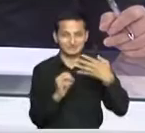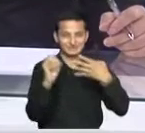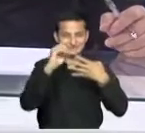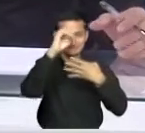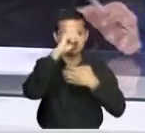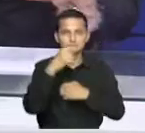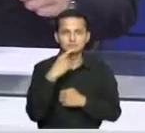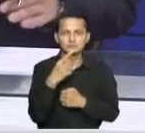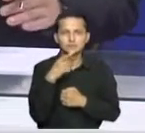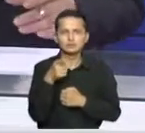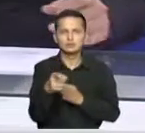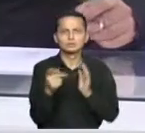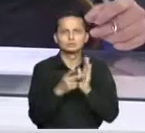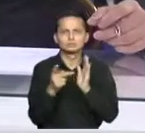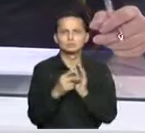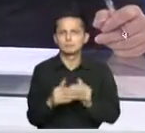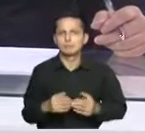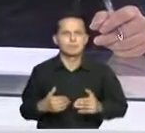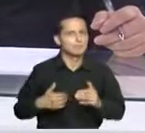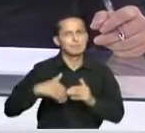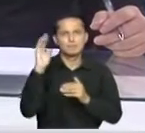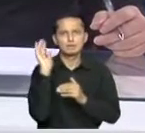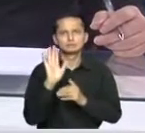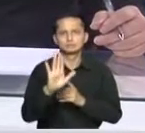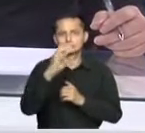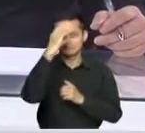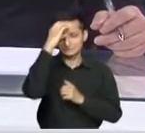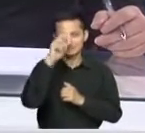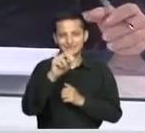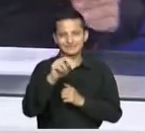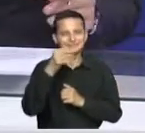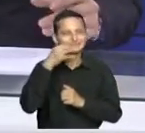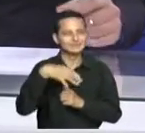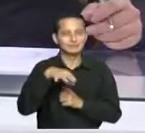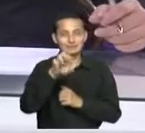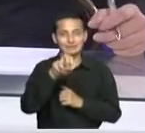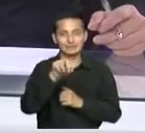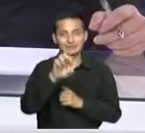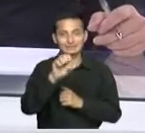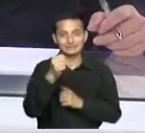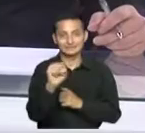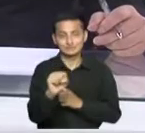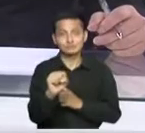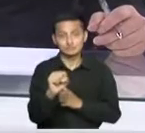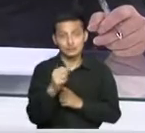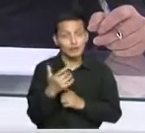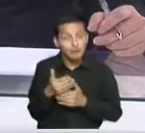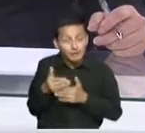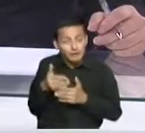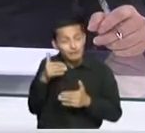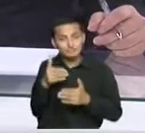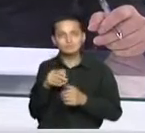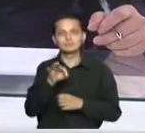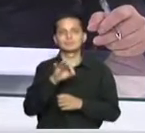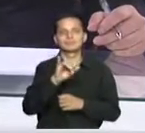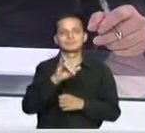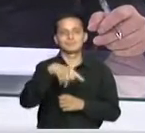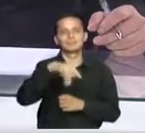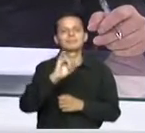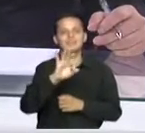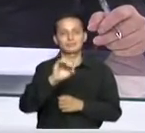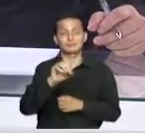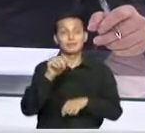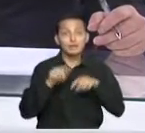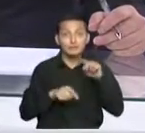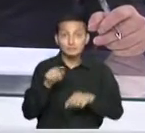los mejores puntuados del Examen Nacional de Educación Superior, ENES. Este acto se desarrolló hace pocos minutos en PIFO, desde donde